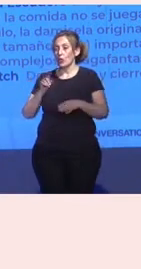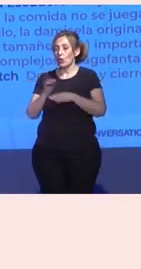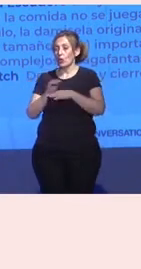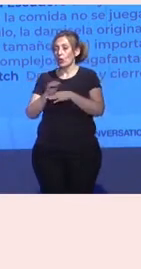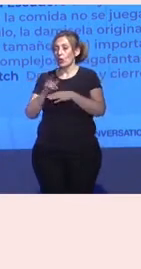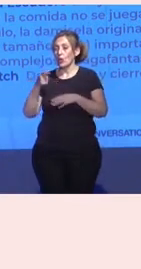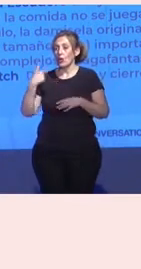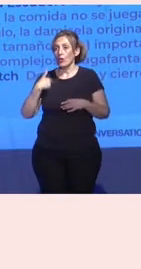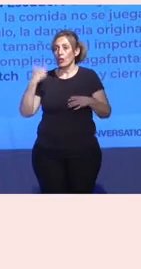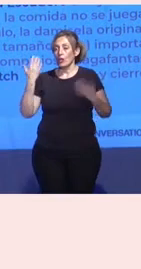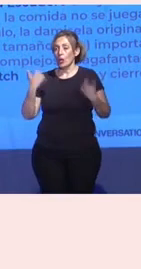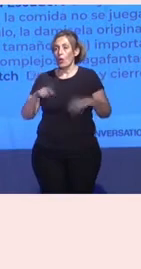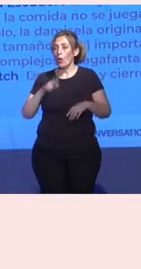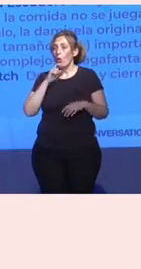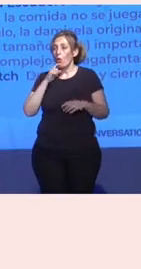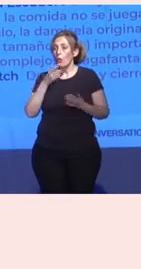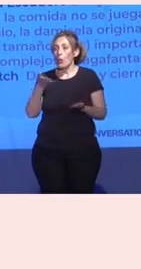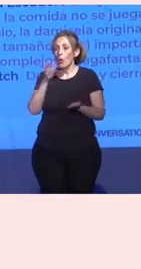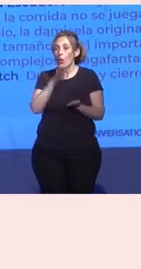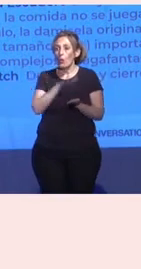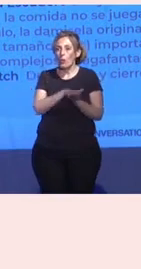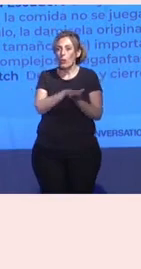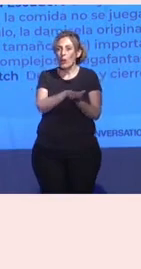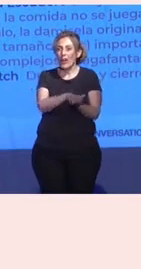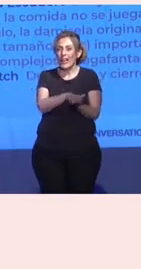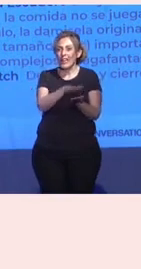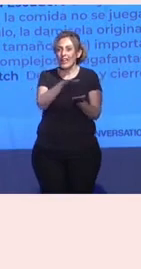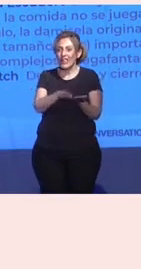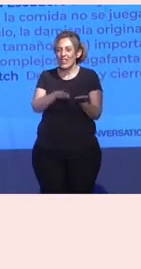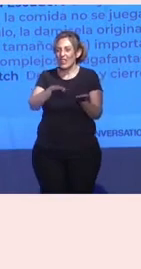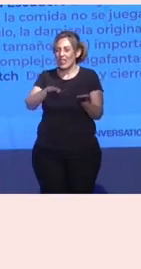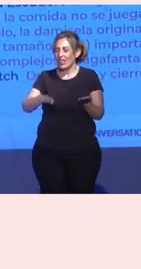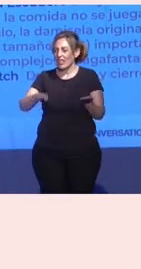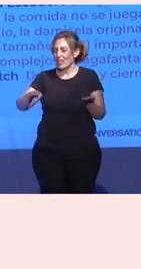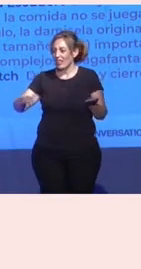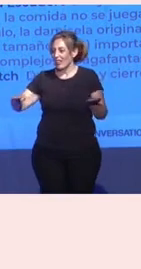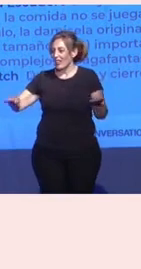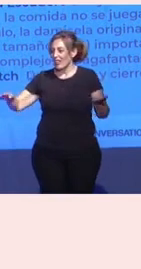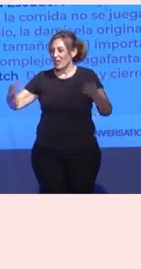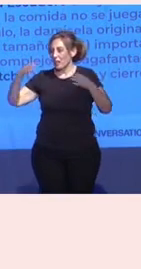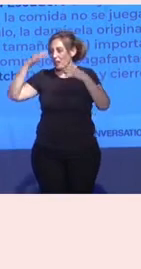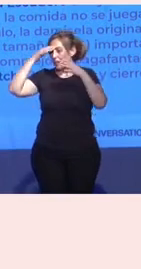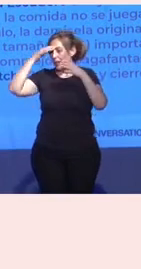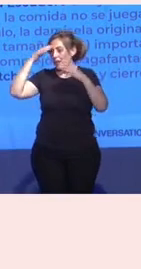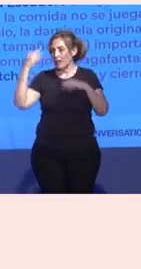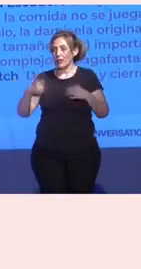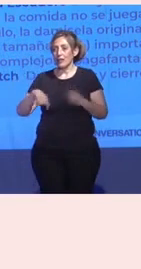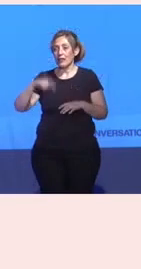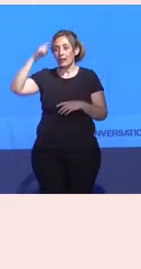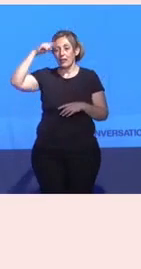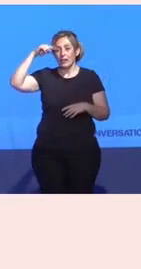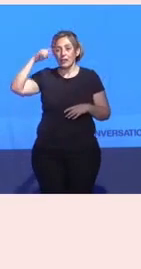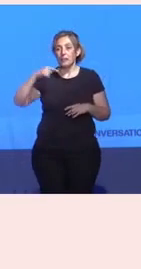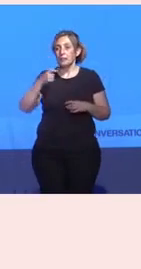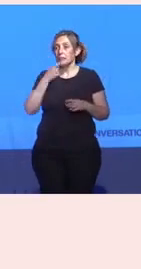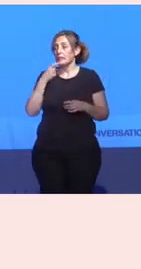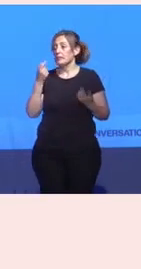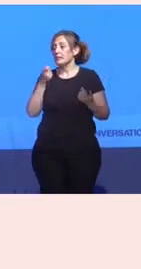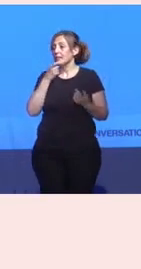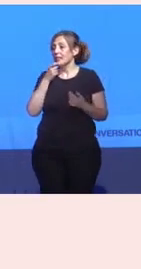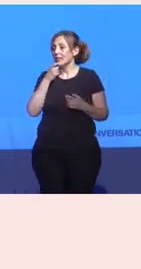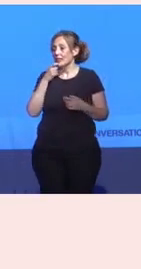cadáveres en línea qué macabro Susana escudero es licenciada en filología inglesa y tiene un